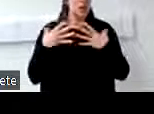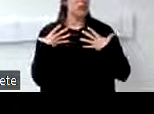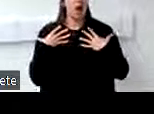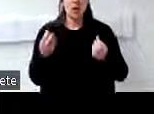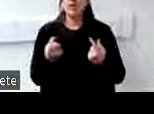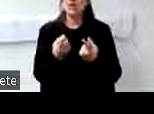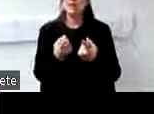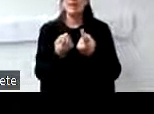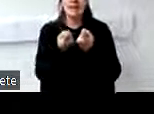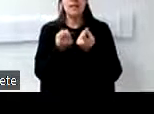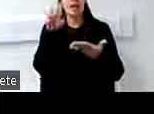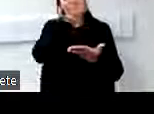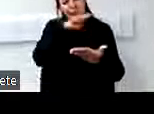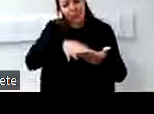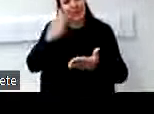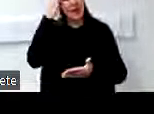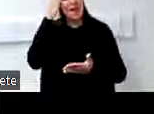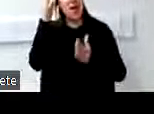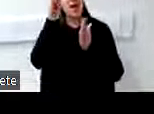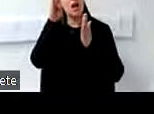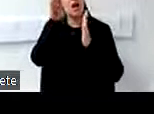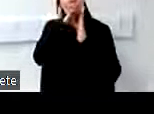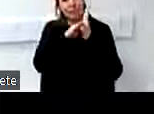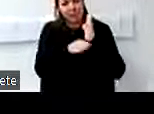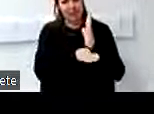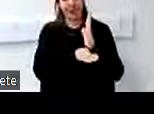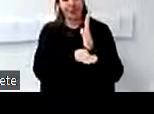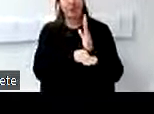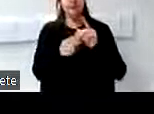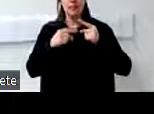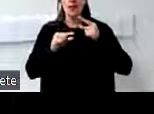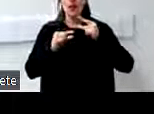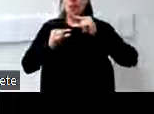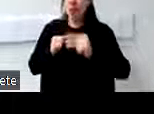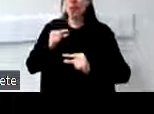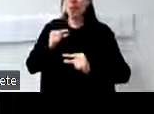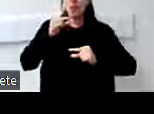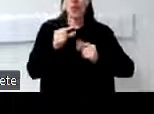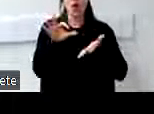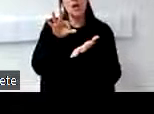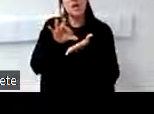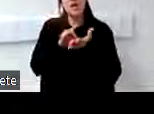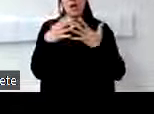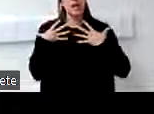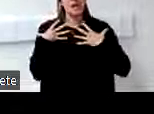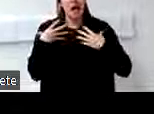que todo el servicio, todo el sistema de salud pase poco a poco a ser